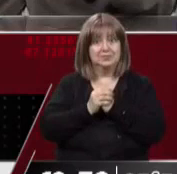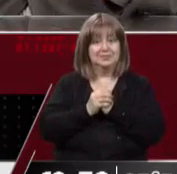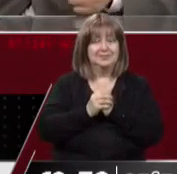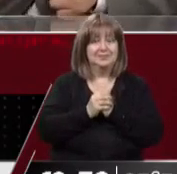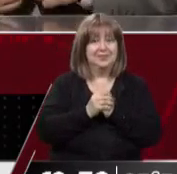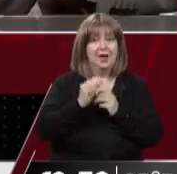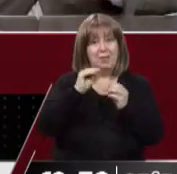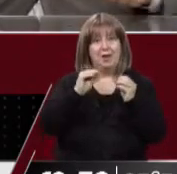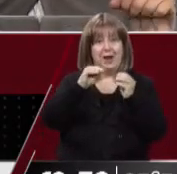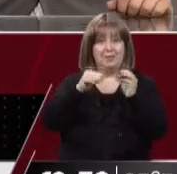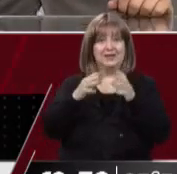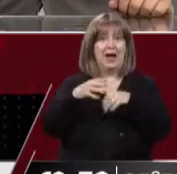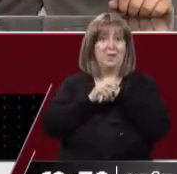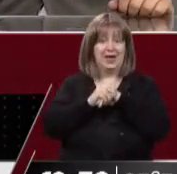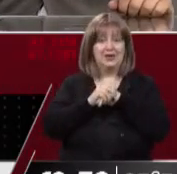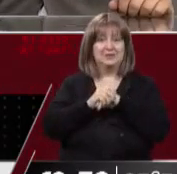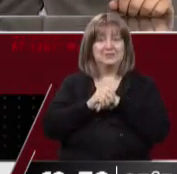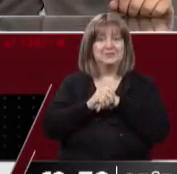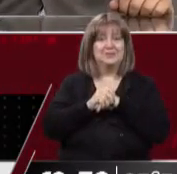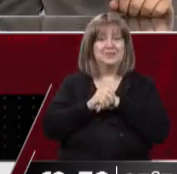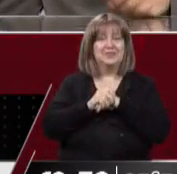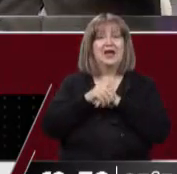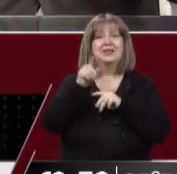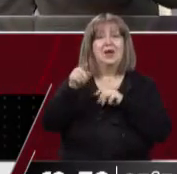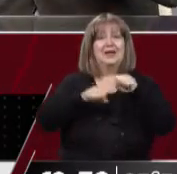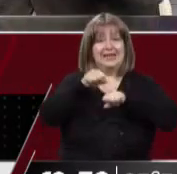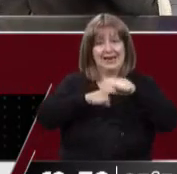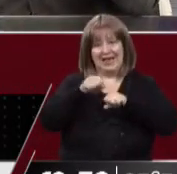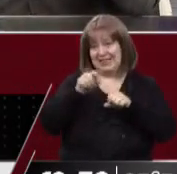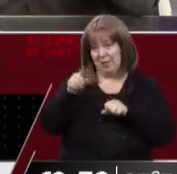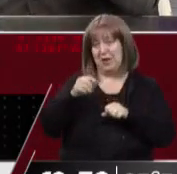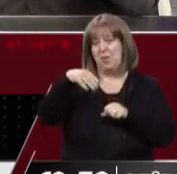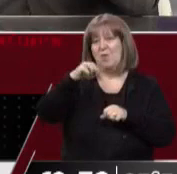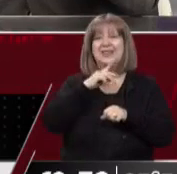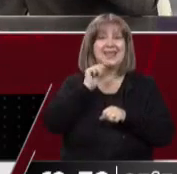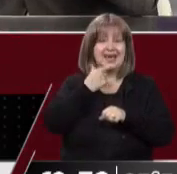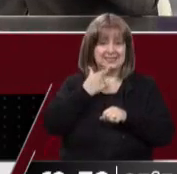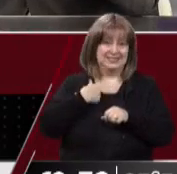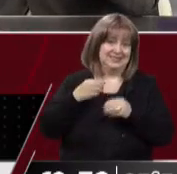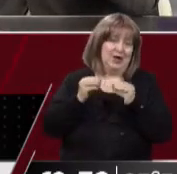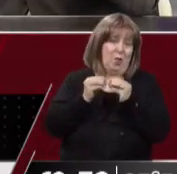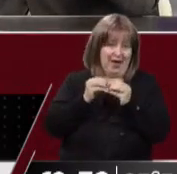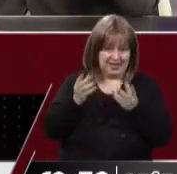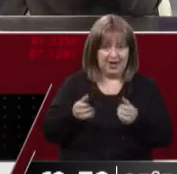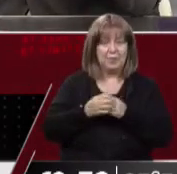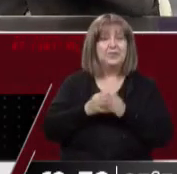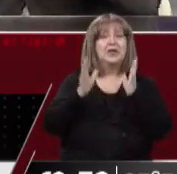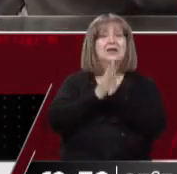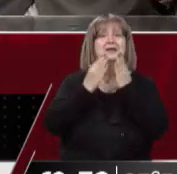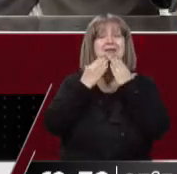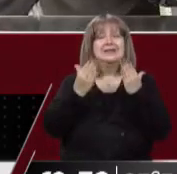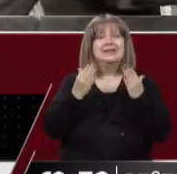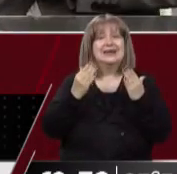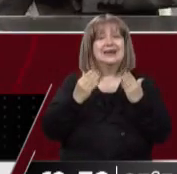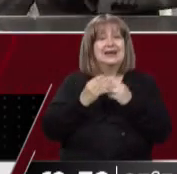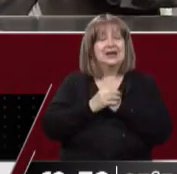y van sumando más amigos. Y van sumando más amigos. Es también ciclista. Bueno, corredores nuestro bueno, enviado. Sí. Bueno, chicos, bueno, nos ha